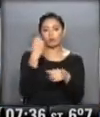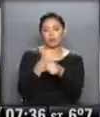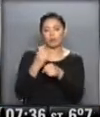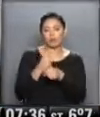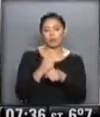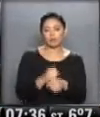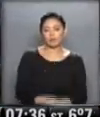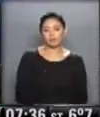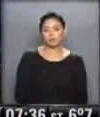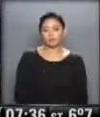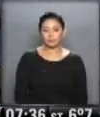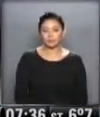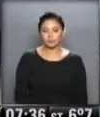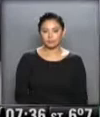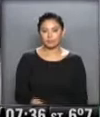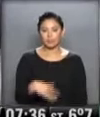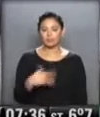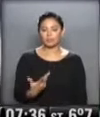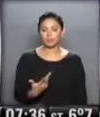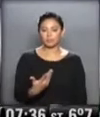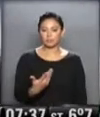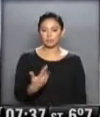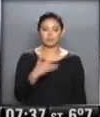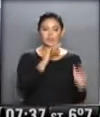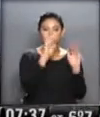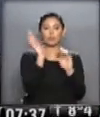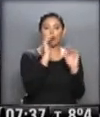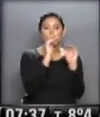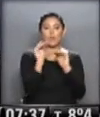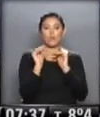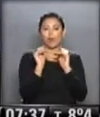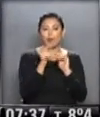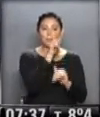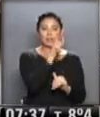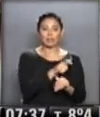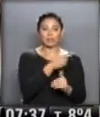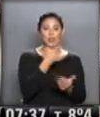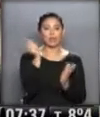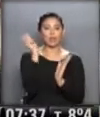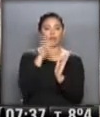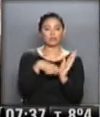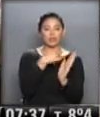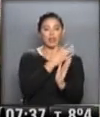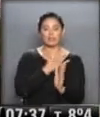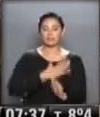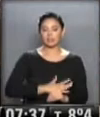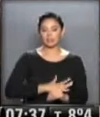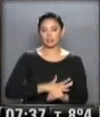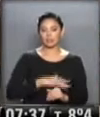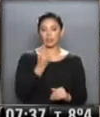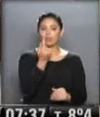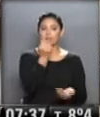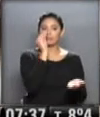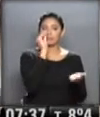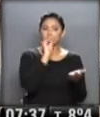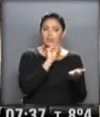trabajadores ya que hay igualdad para el empleador es una tranquilidad tenerla registrada por el costo no